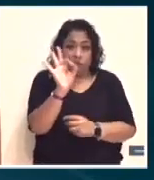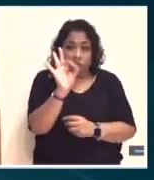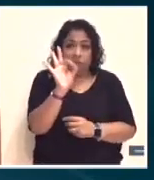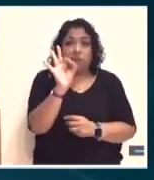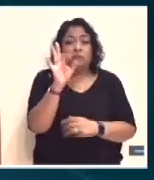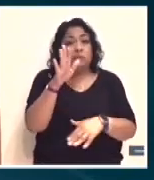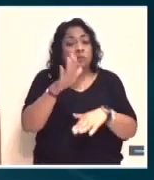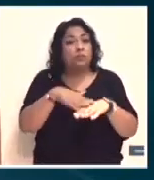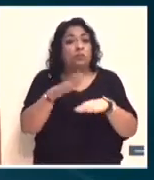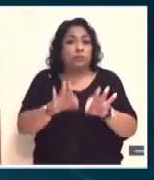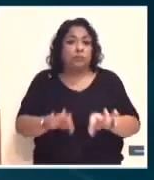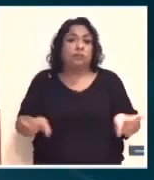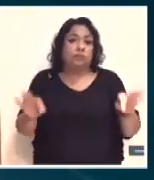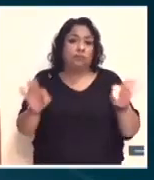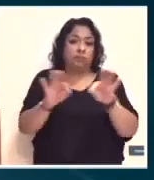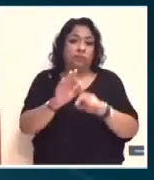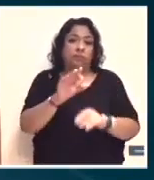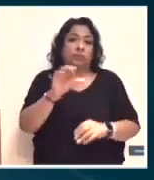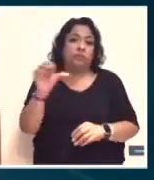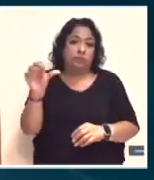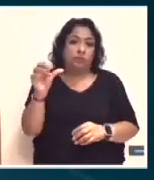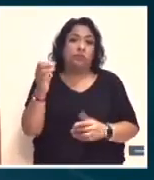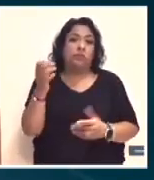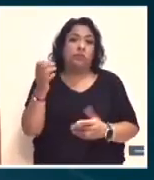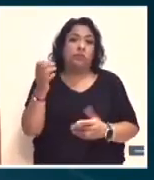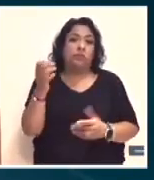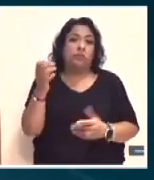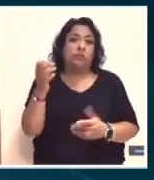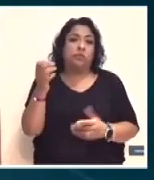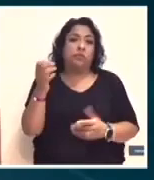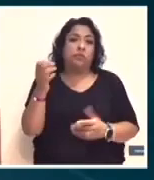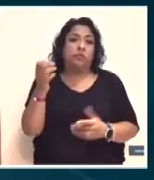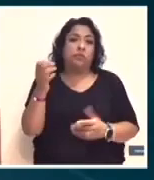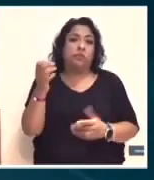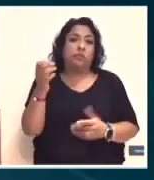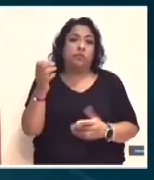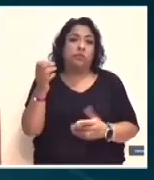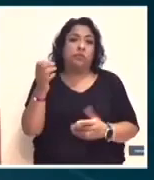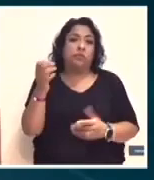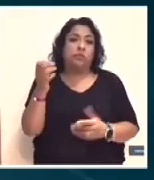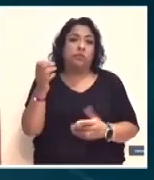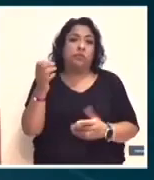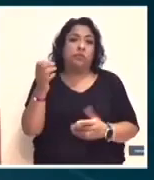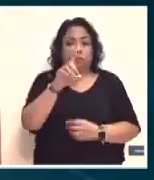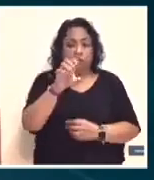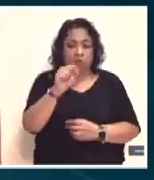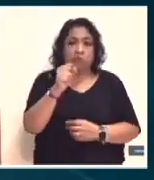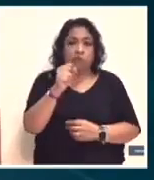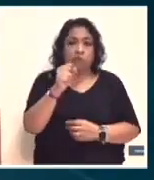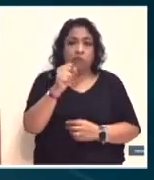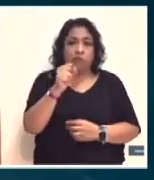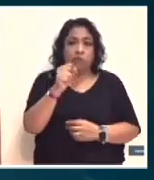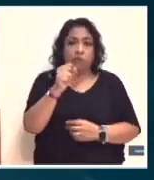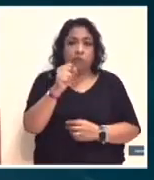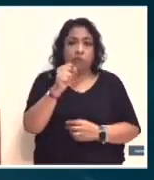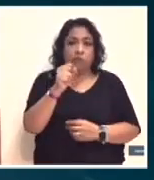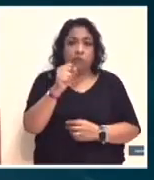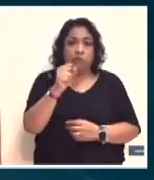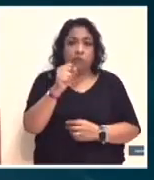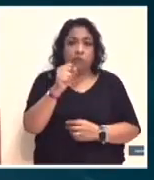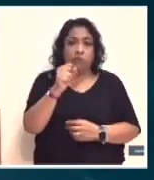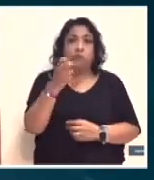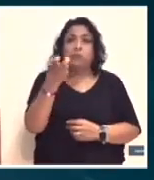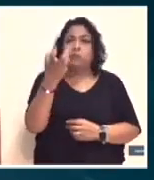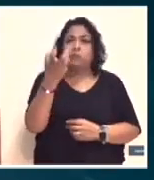altos de la narrativa de pérez galdós está maravillosamente bien contada respecto a la influencia que muchos